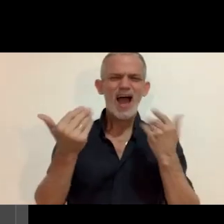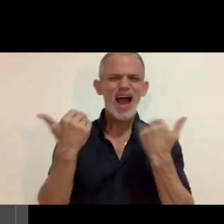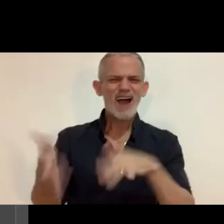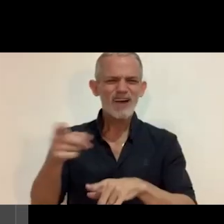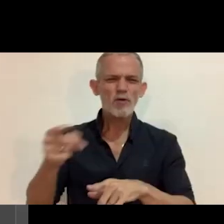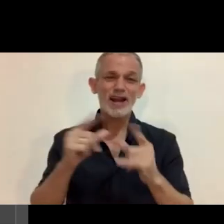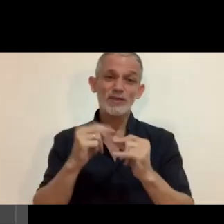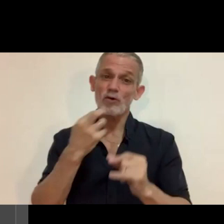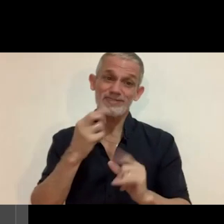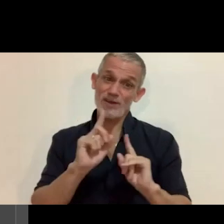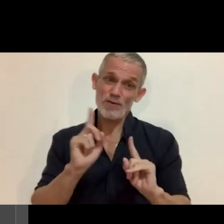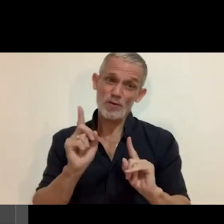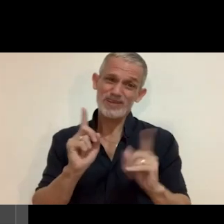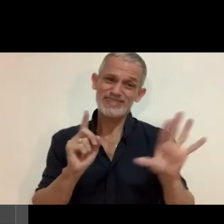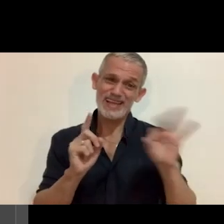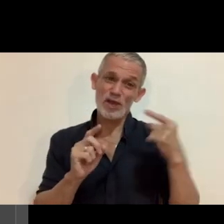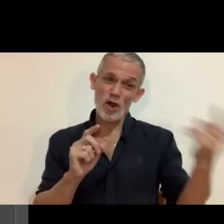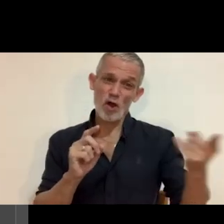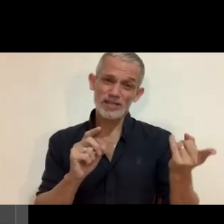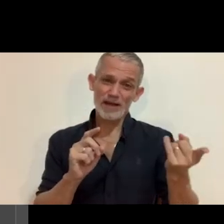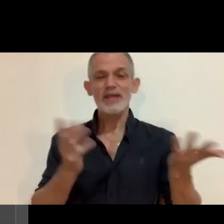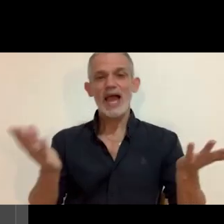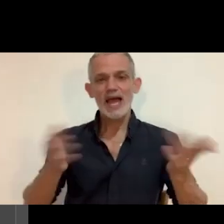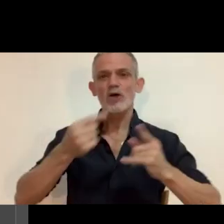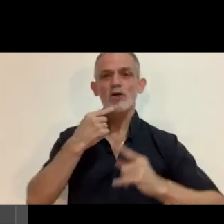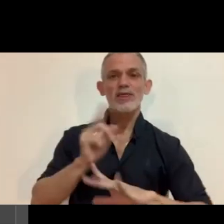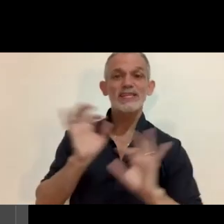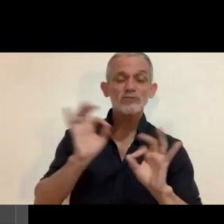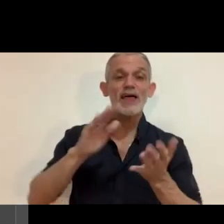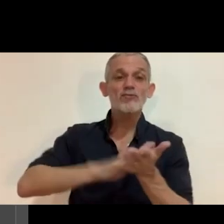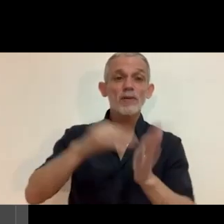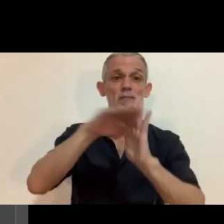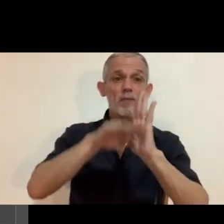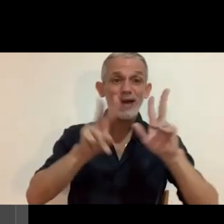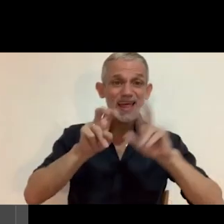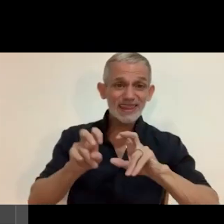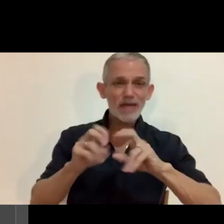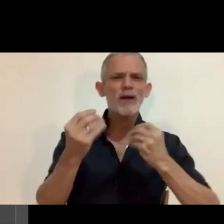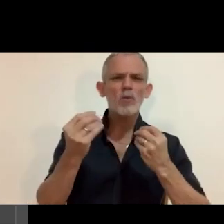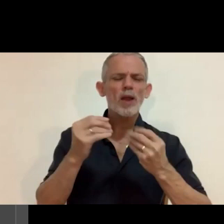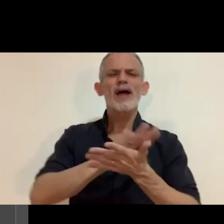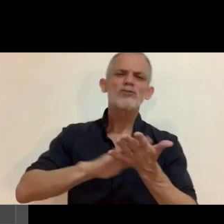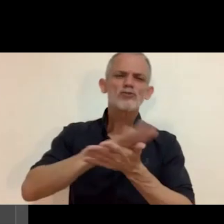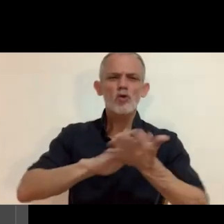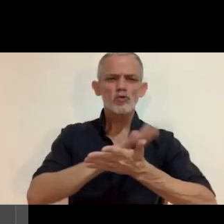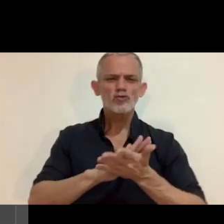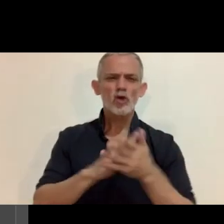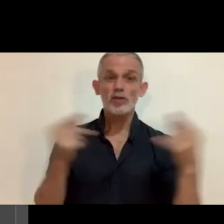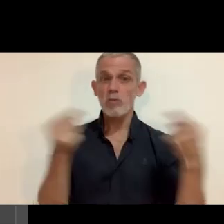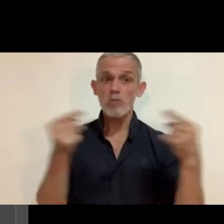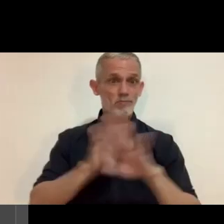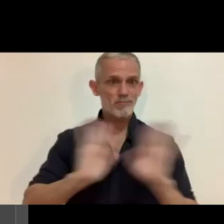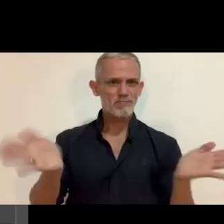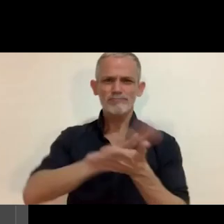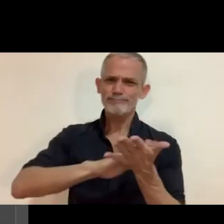19. Ha omitido pronunciarse sobre cuestiones planteadas conducentes a la solución del litigio. Dijo que